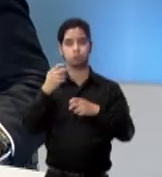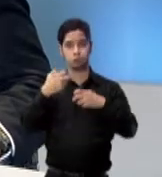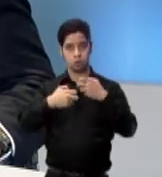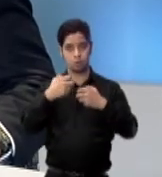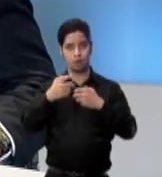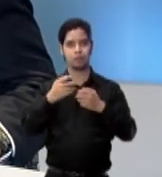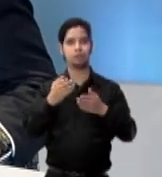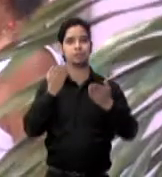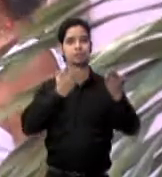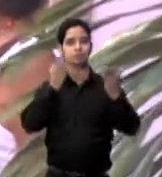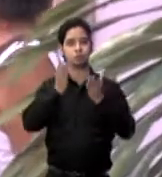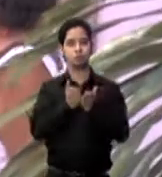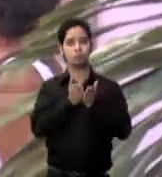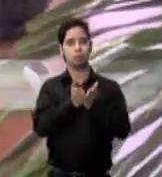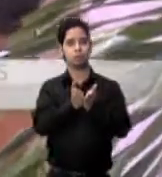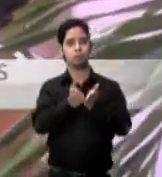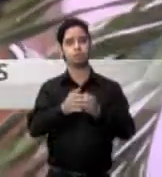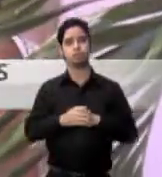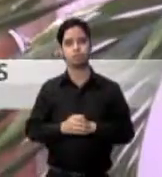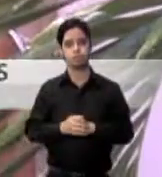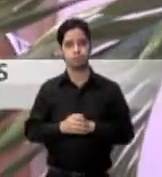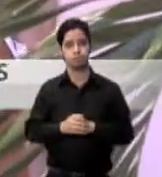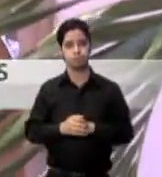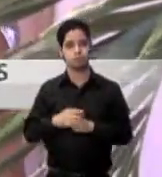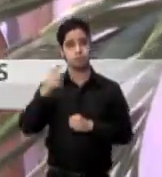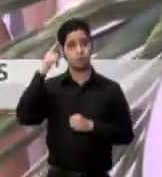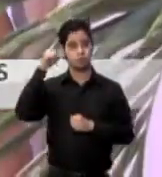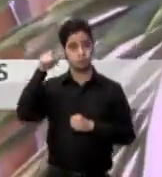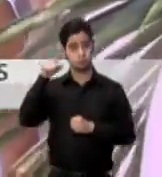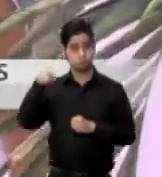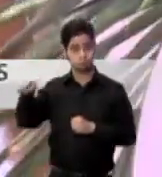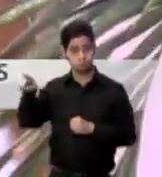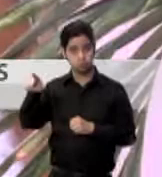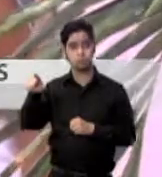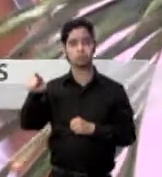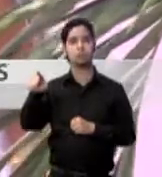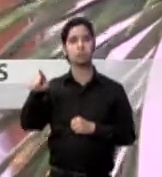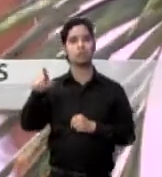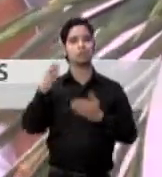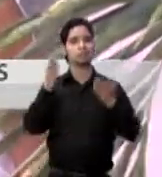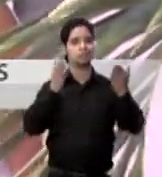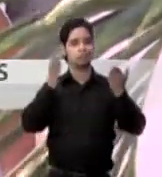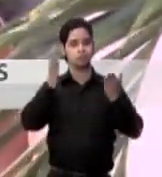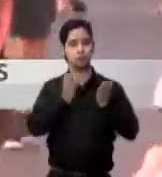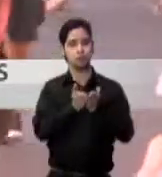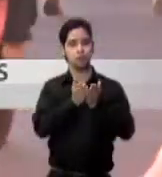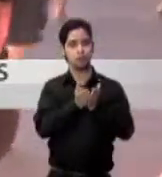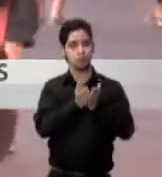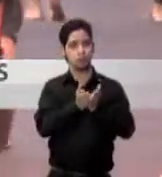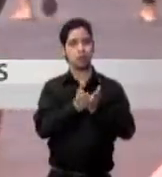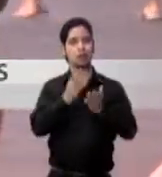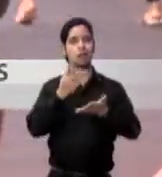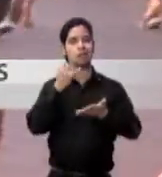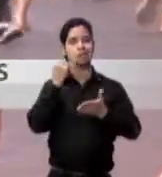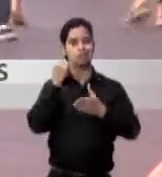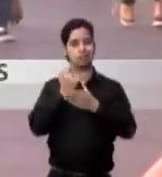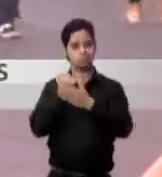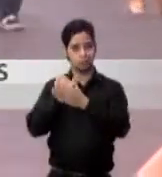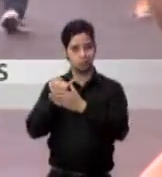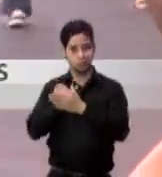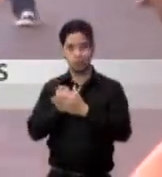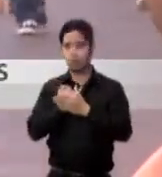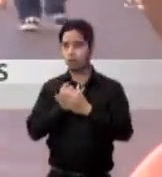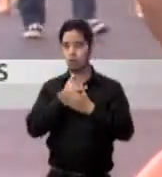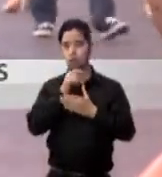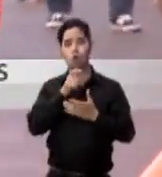Veamos. Para los manifestantes, el deterioro en el servicio de lanchas, la intensificación de las interrupciones y la